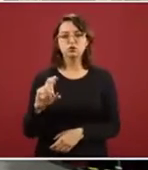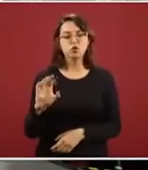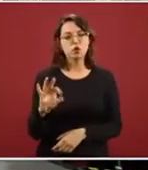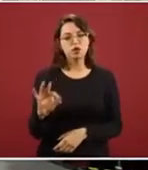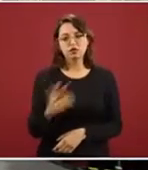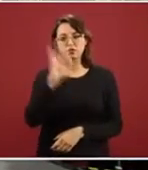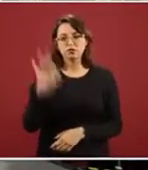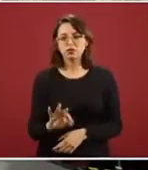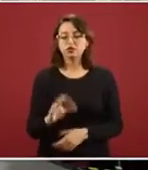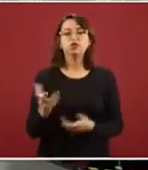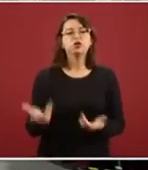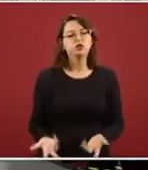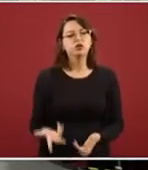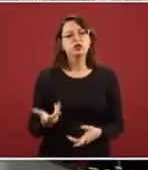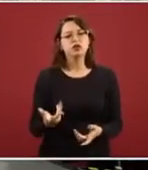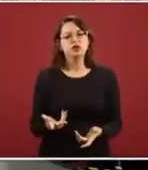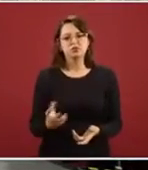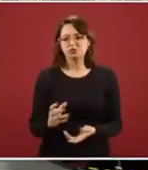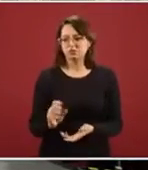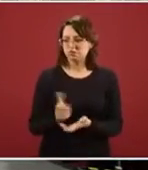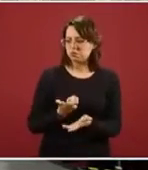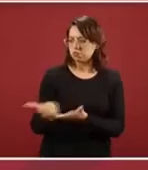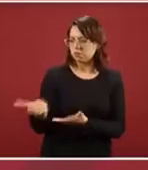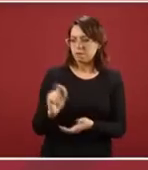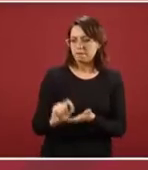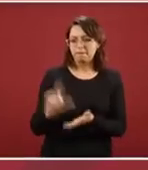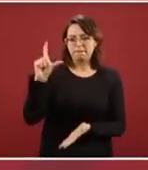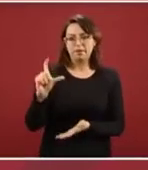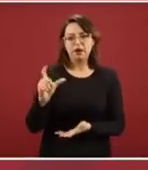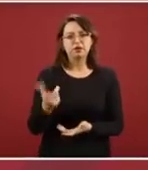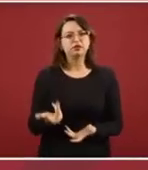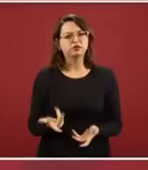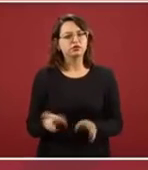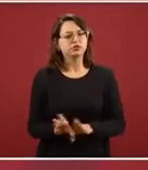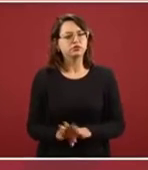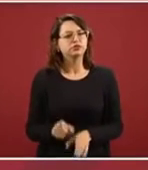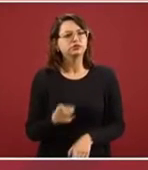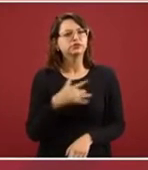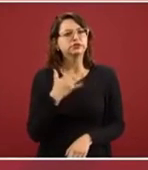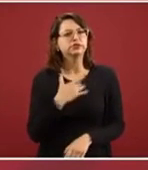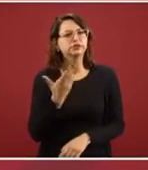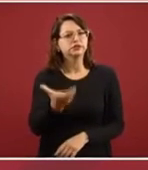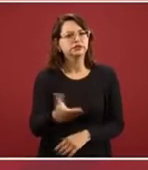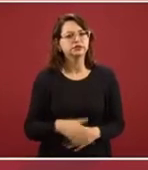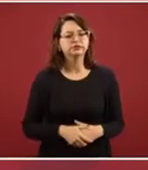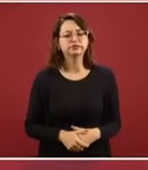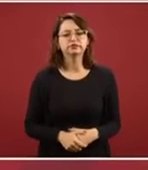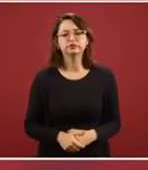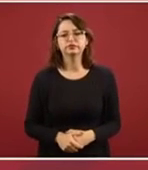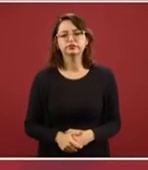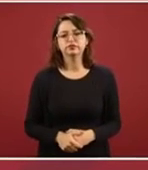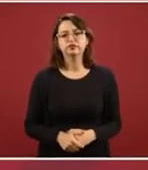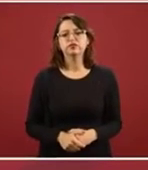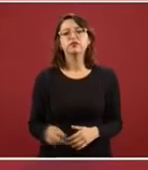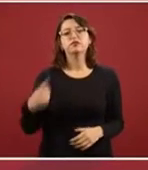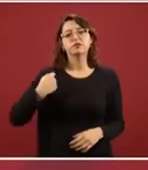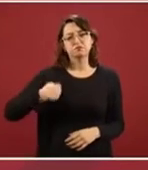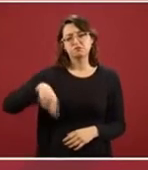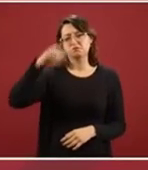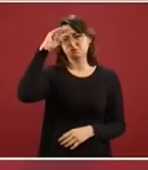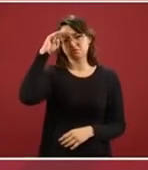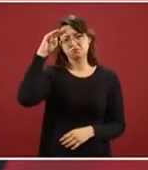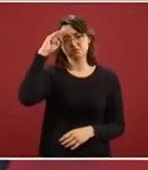nosotros seguimos pensando en que debemos de crecer. Vamos con